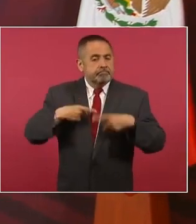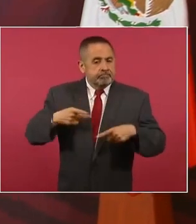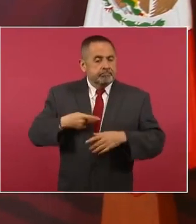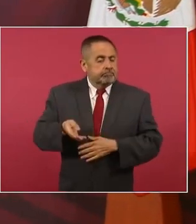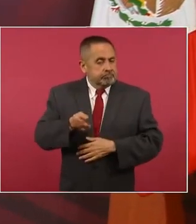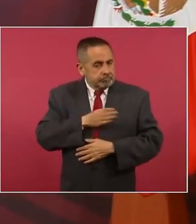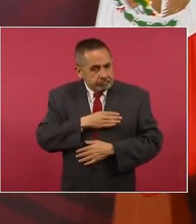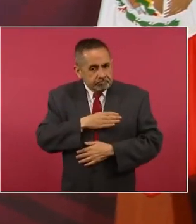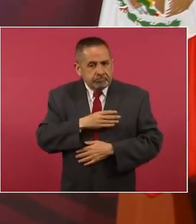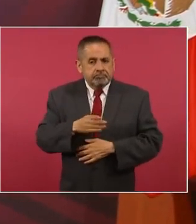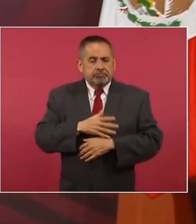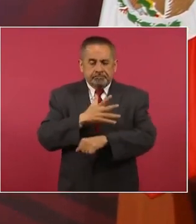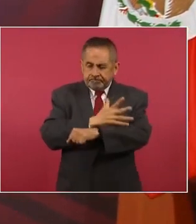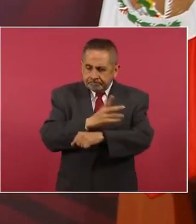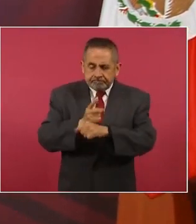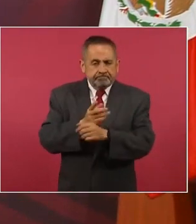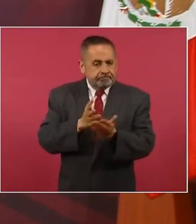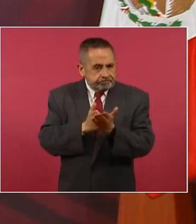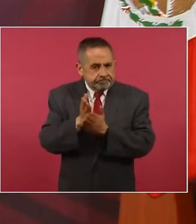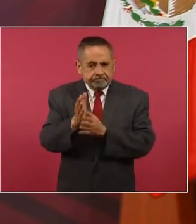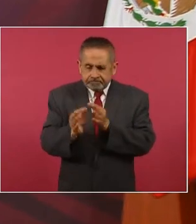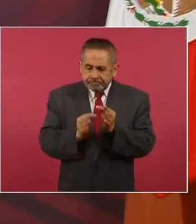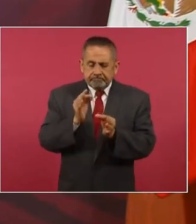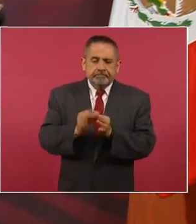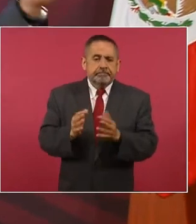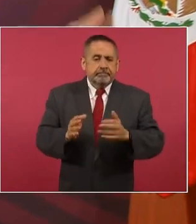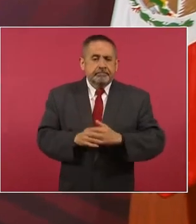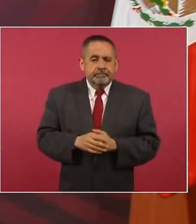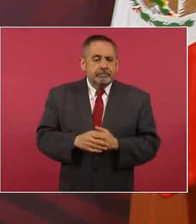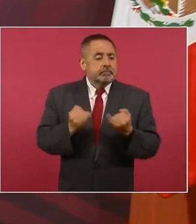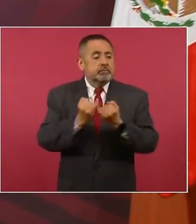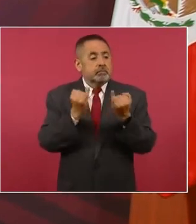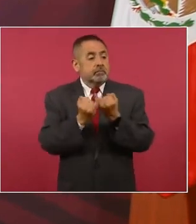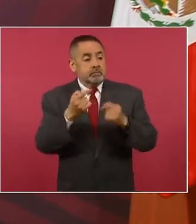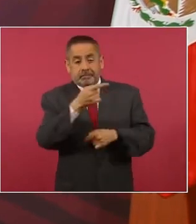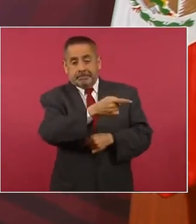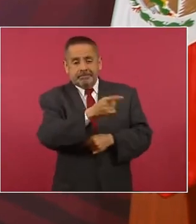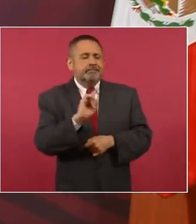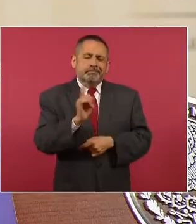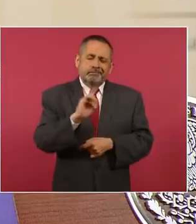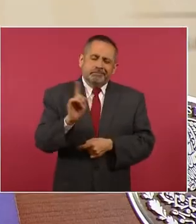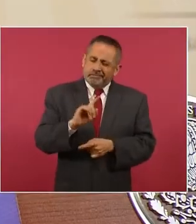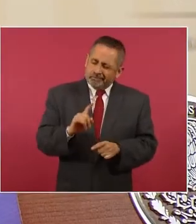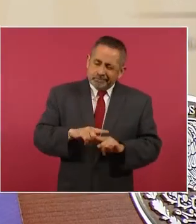buena, íntegra, honesta, no como los que están.